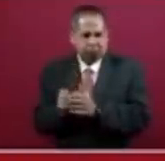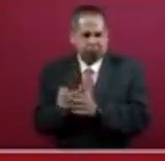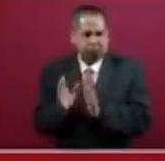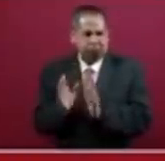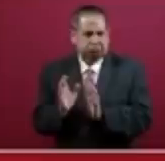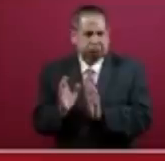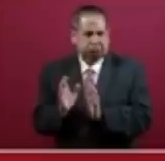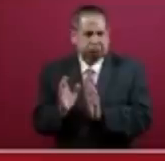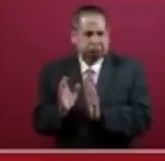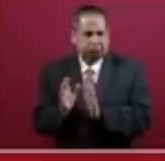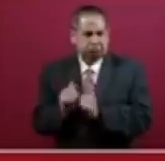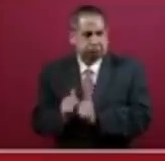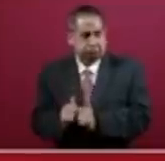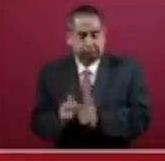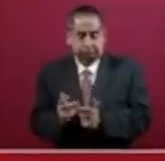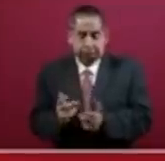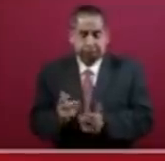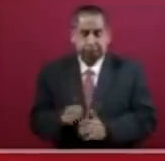quedó,